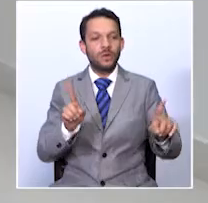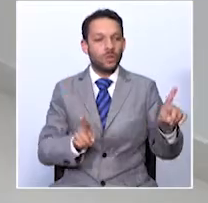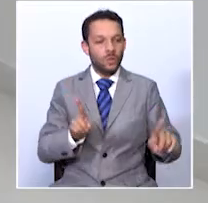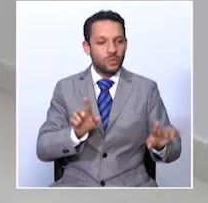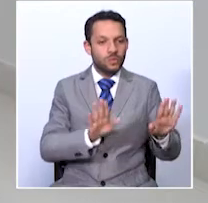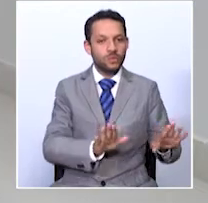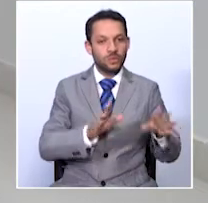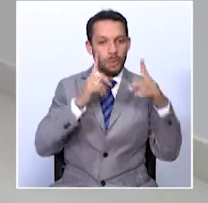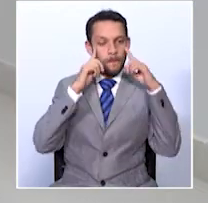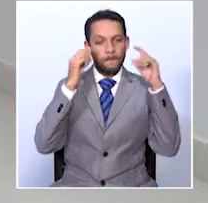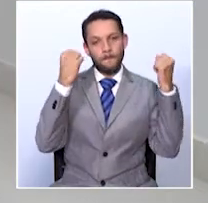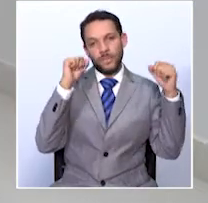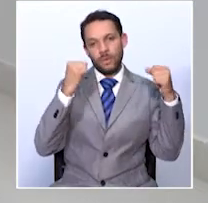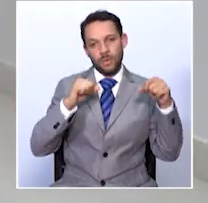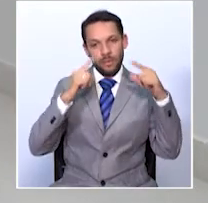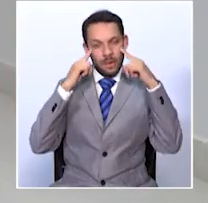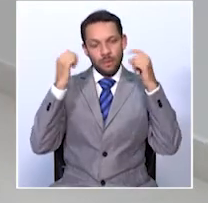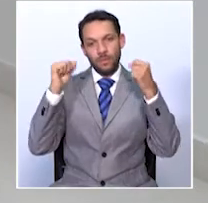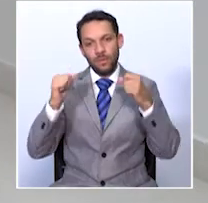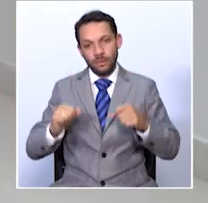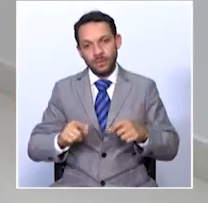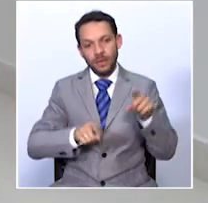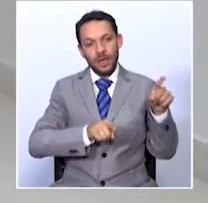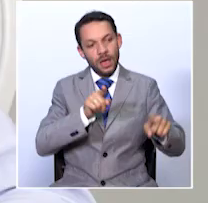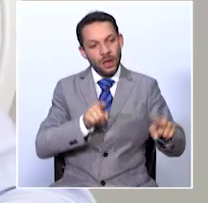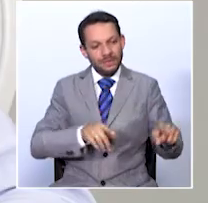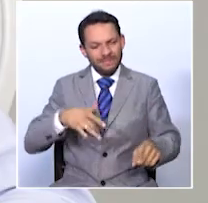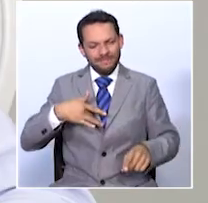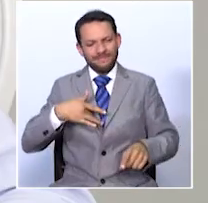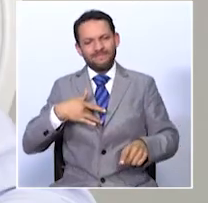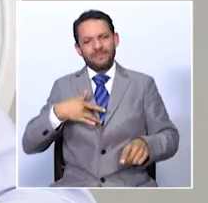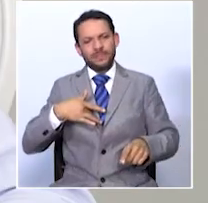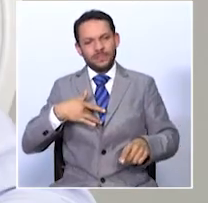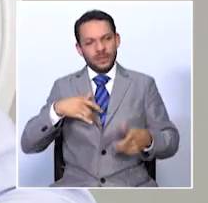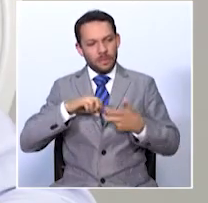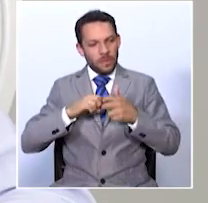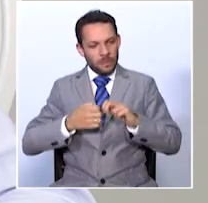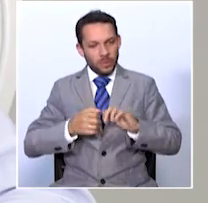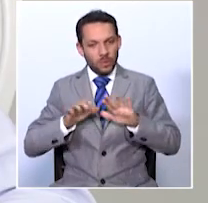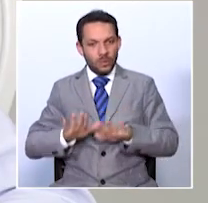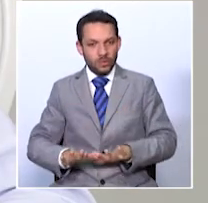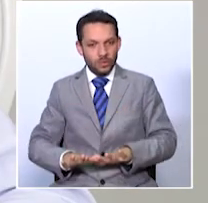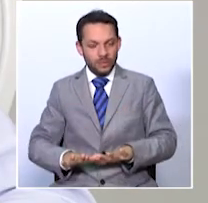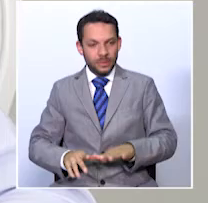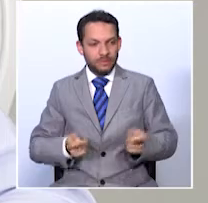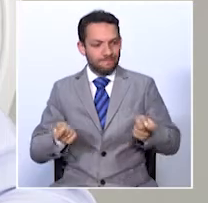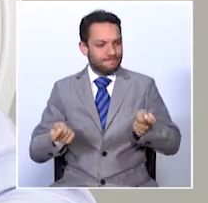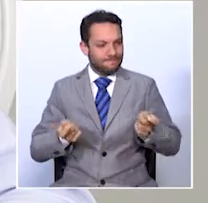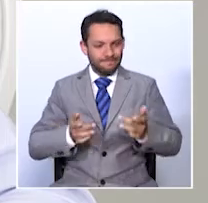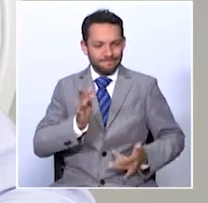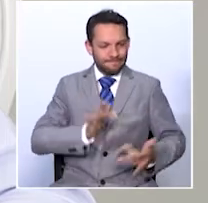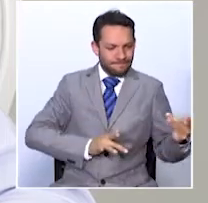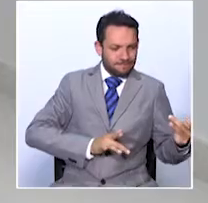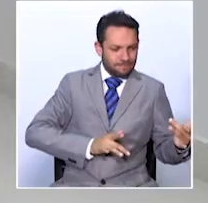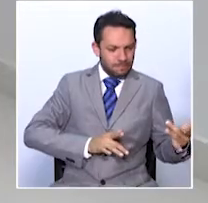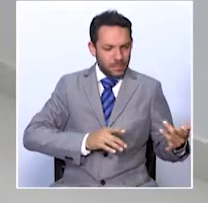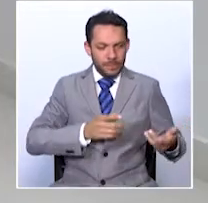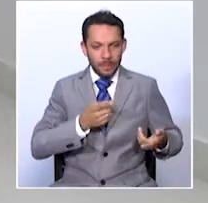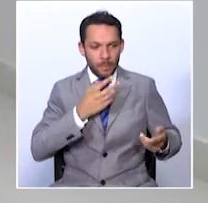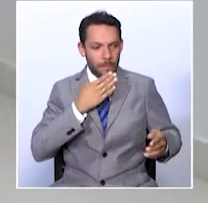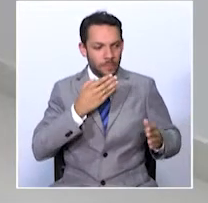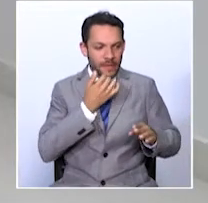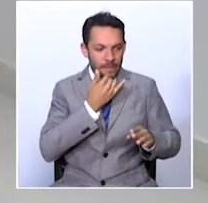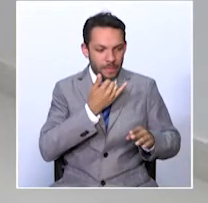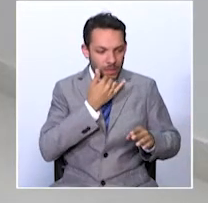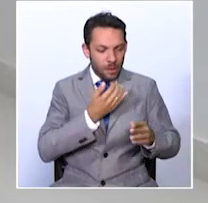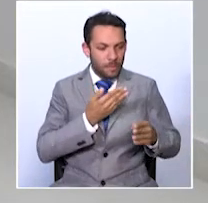muchas personas e infortunadamente muy manejado en algunos casos, muy mal manejado cuando